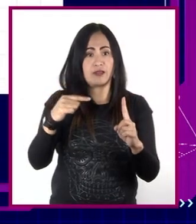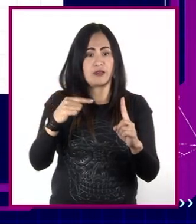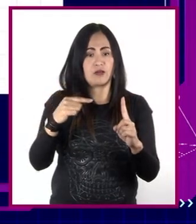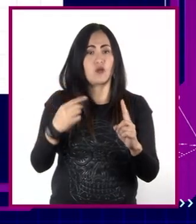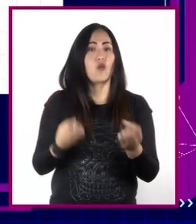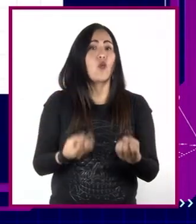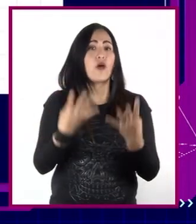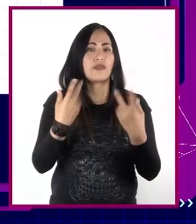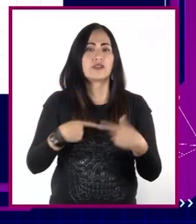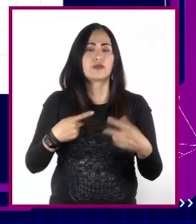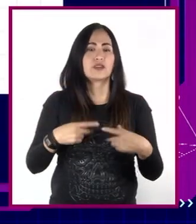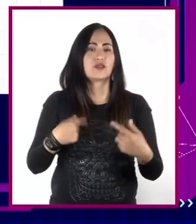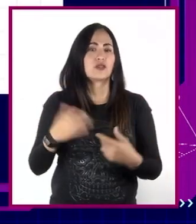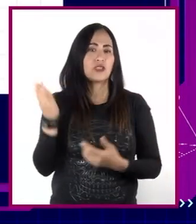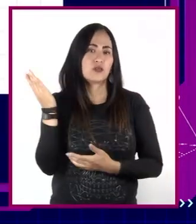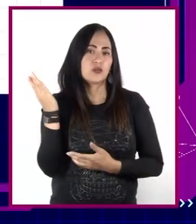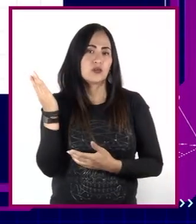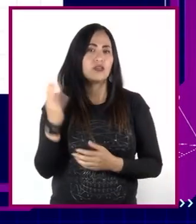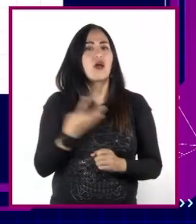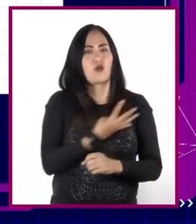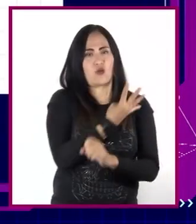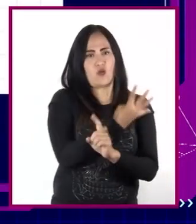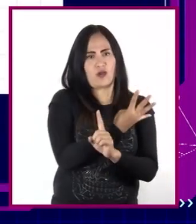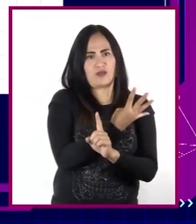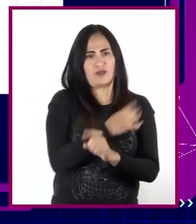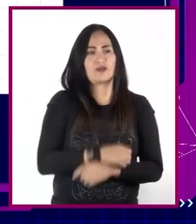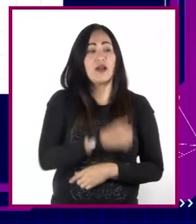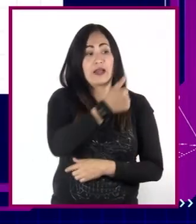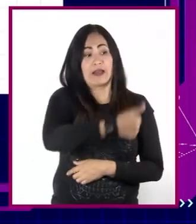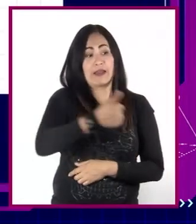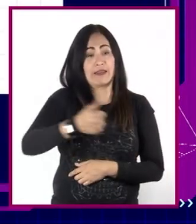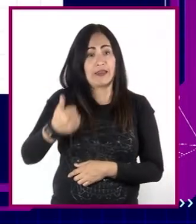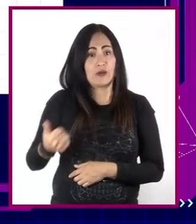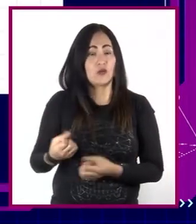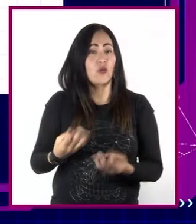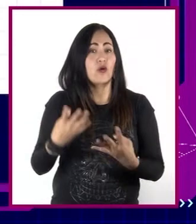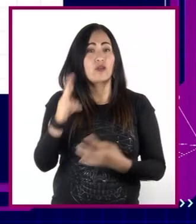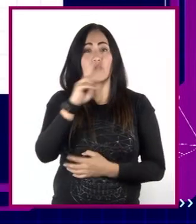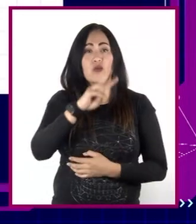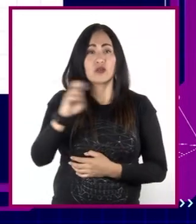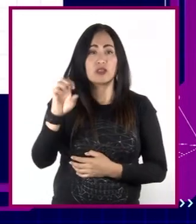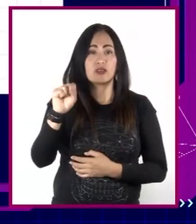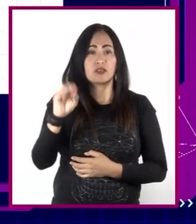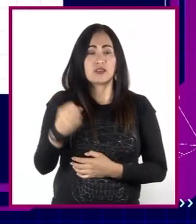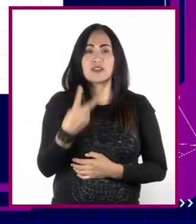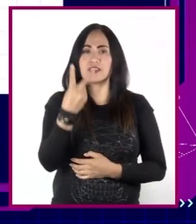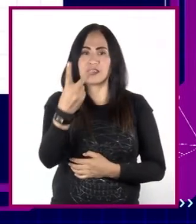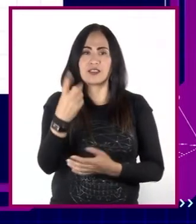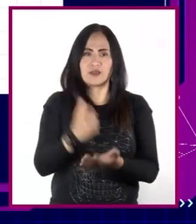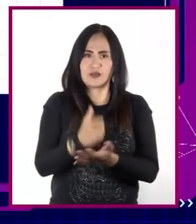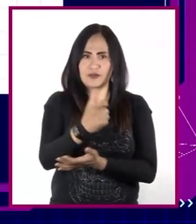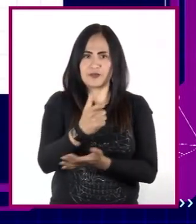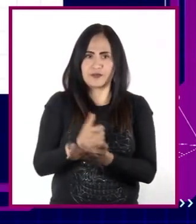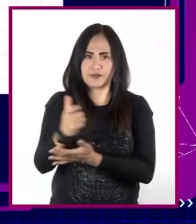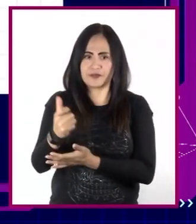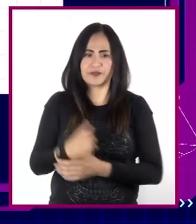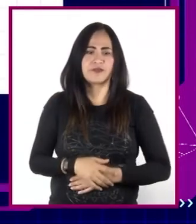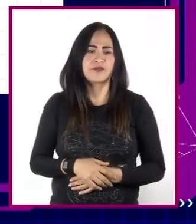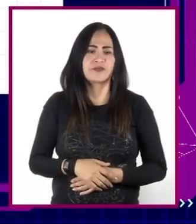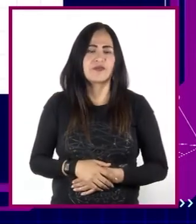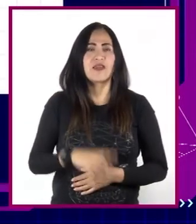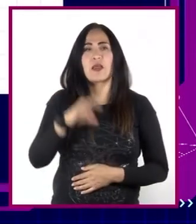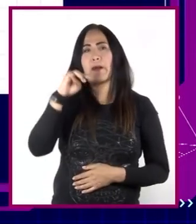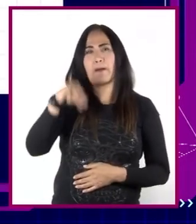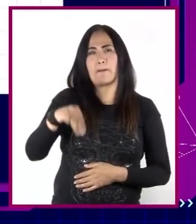el total de meseros, que son 4. Cada uno recibirá 262 pesos. Para determinar la